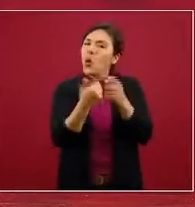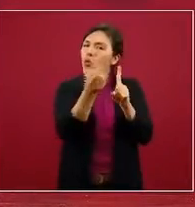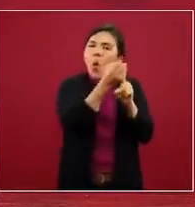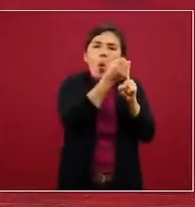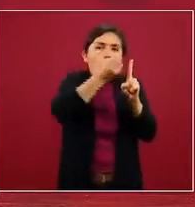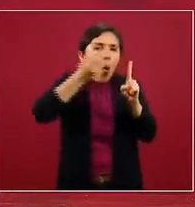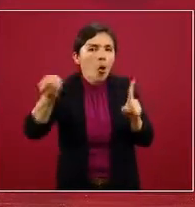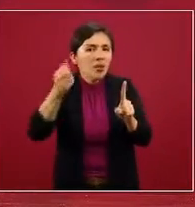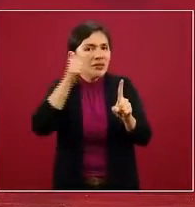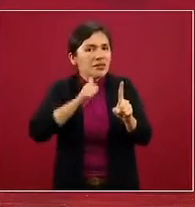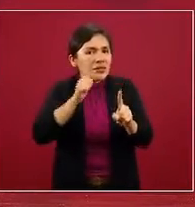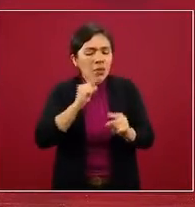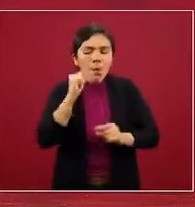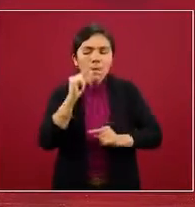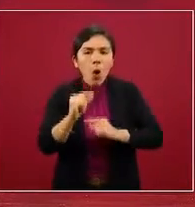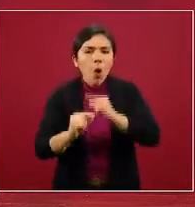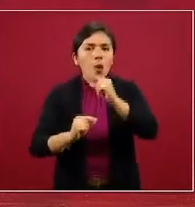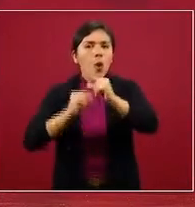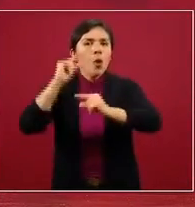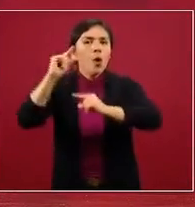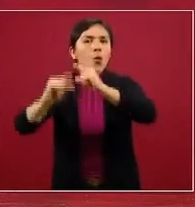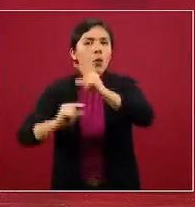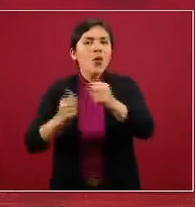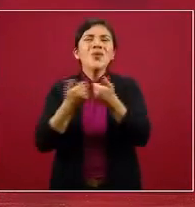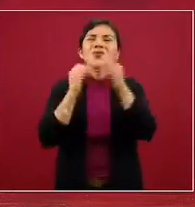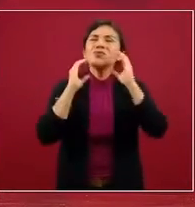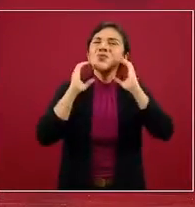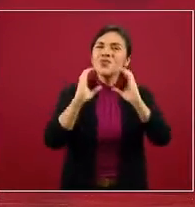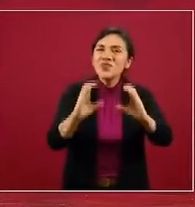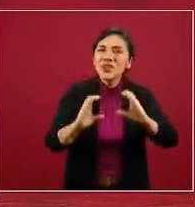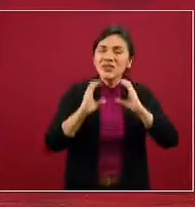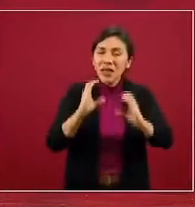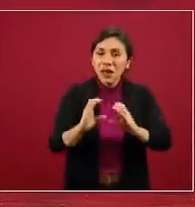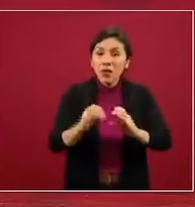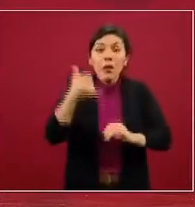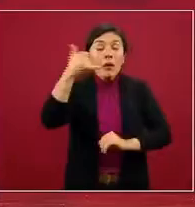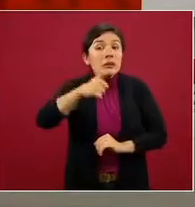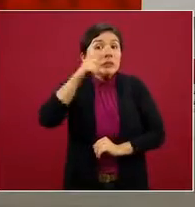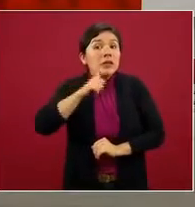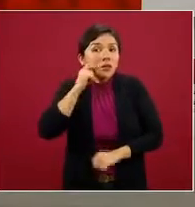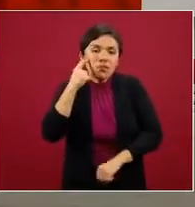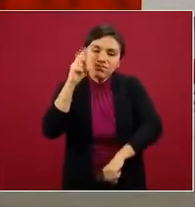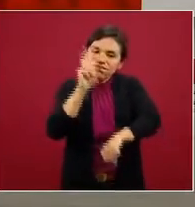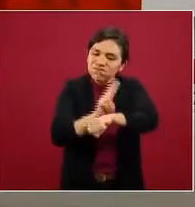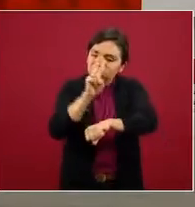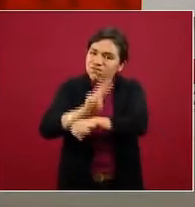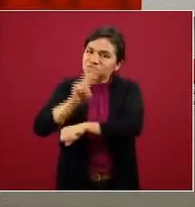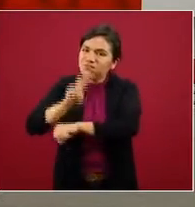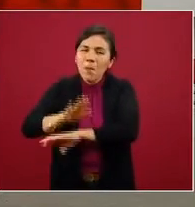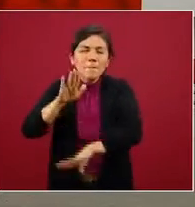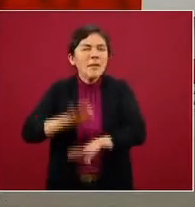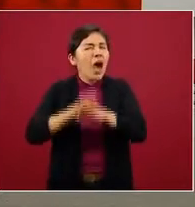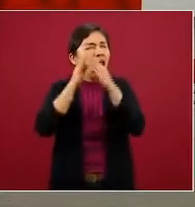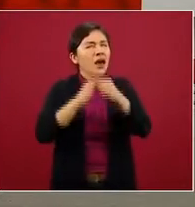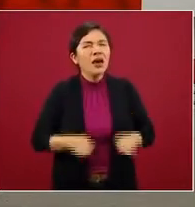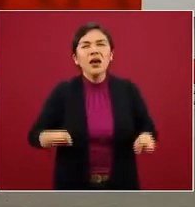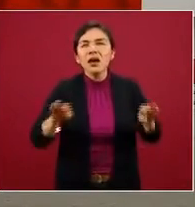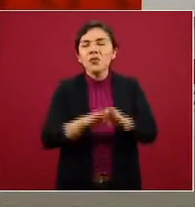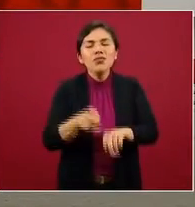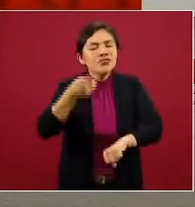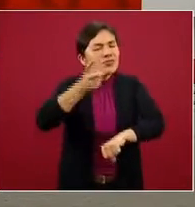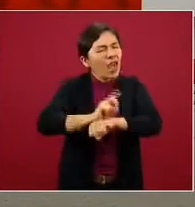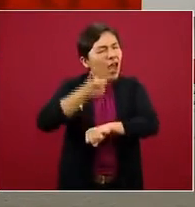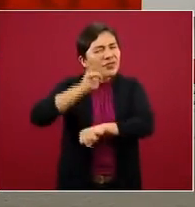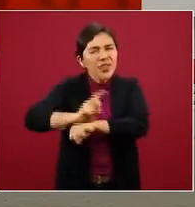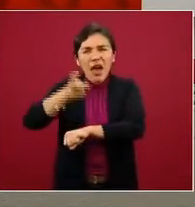ordenada, progresiva, cuidadosa y manteniendo una vigilancia estrecha, todos